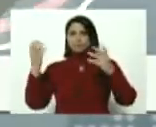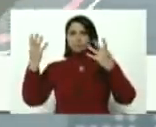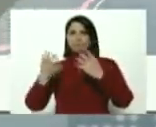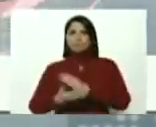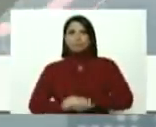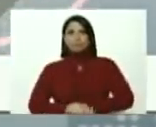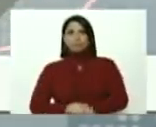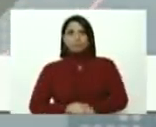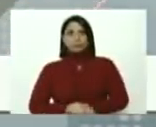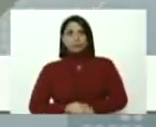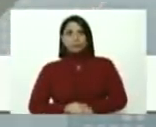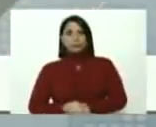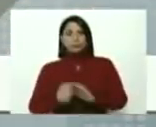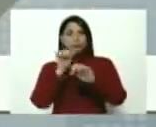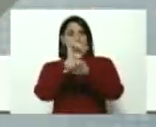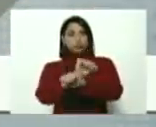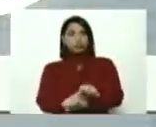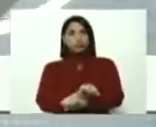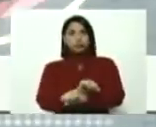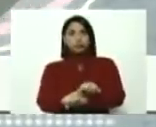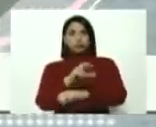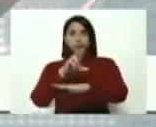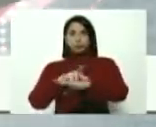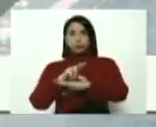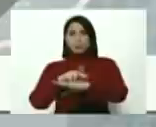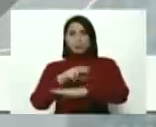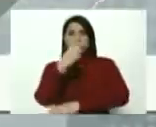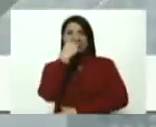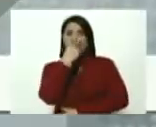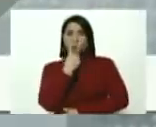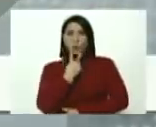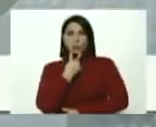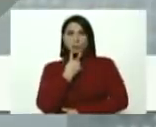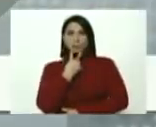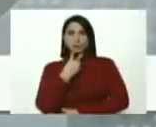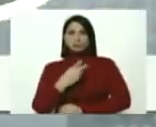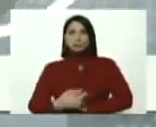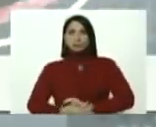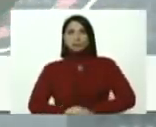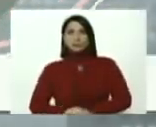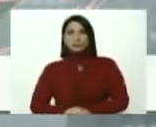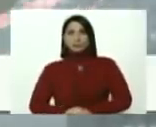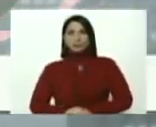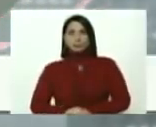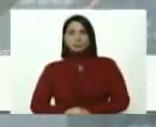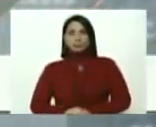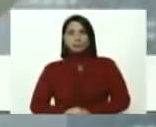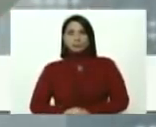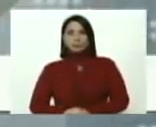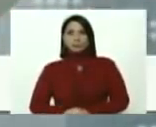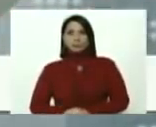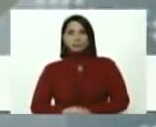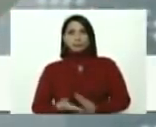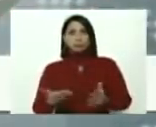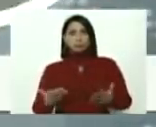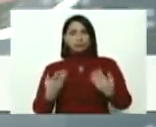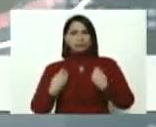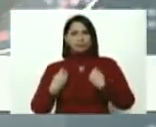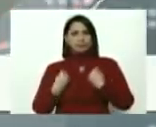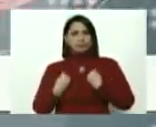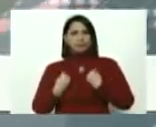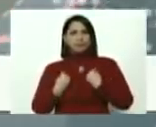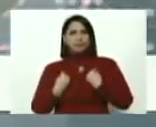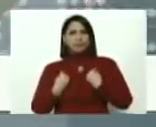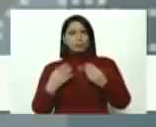del siervo de Dios, del médico de los pobres, de aquel que conjugara una vida de